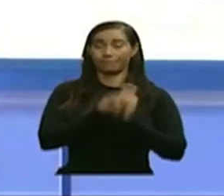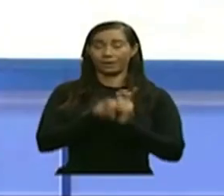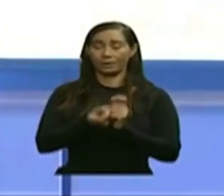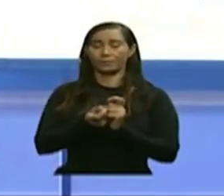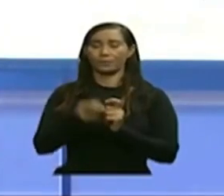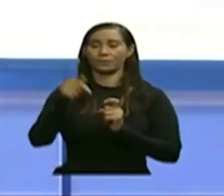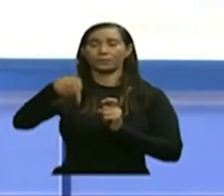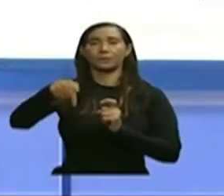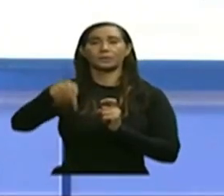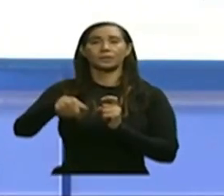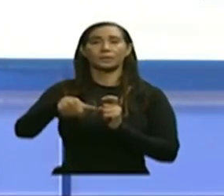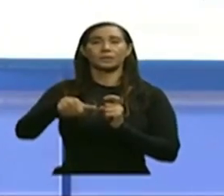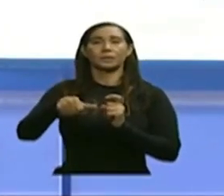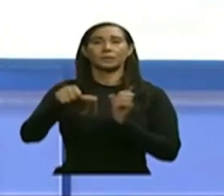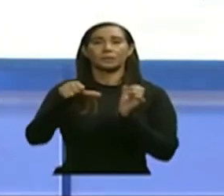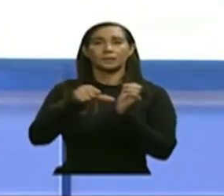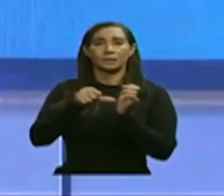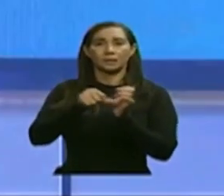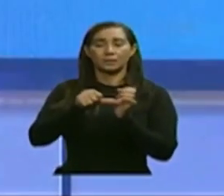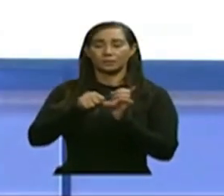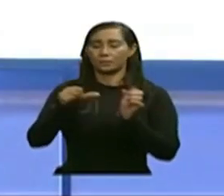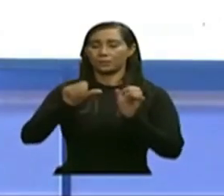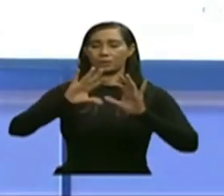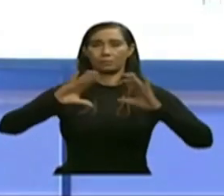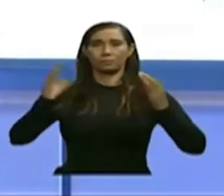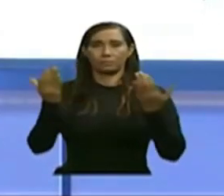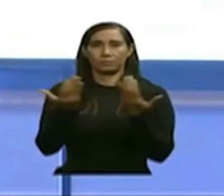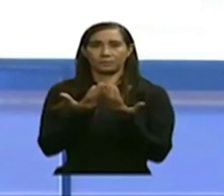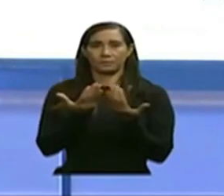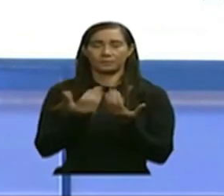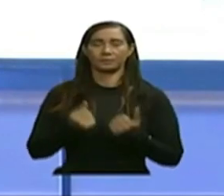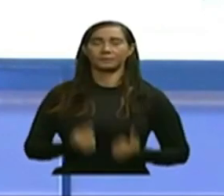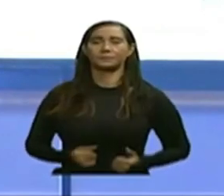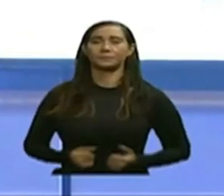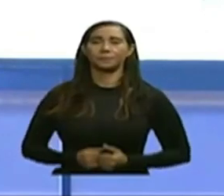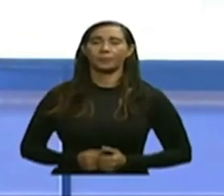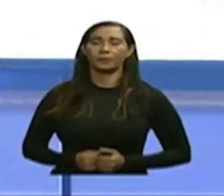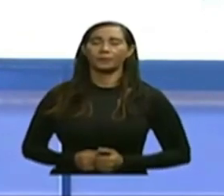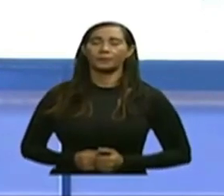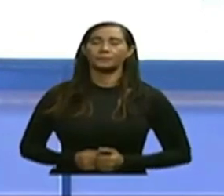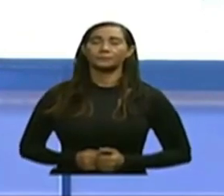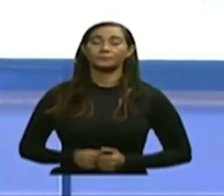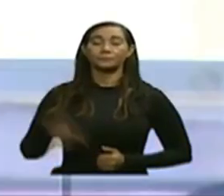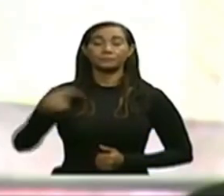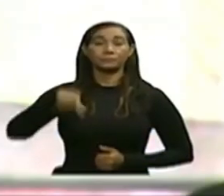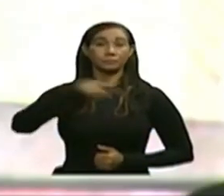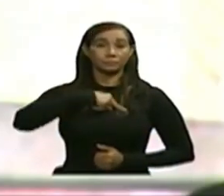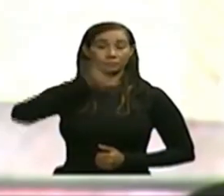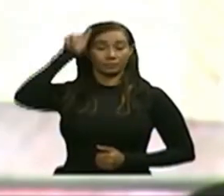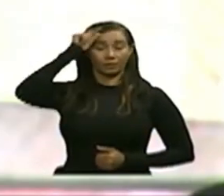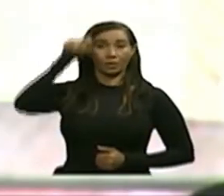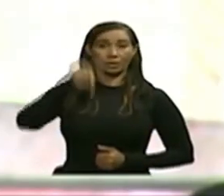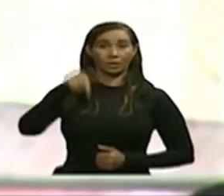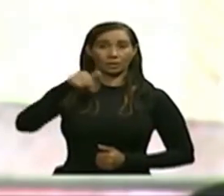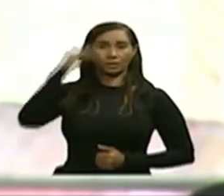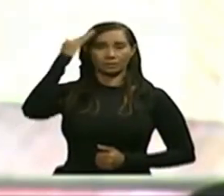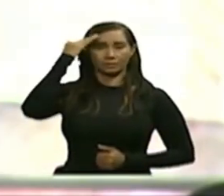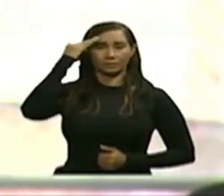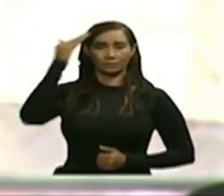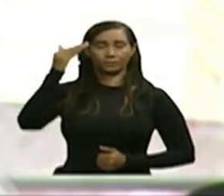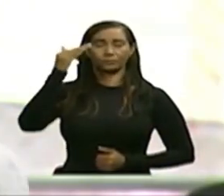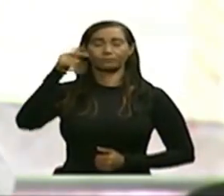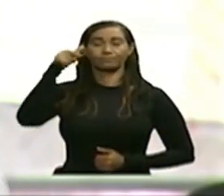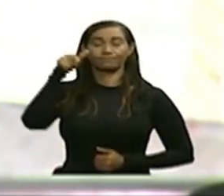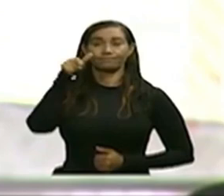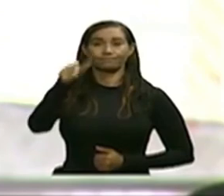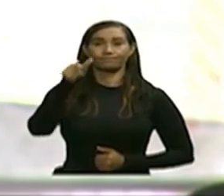que se producen en el seno de toda gran ciudad. Nosotros desde el gobierno estamos conscientes